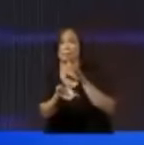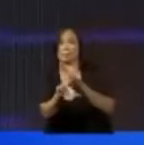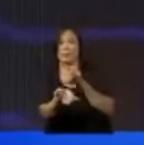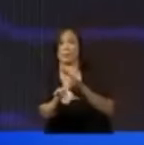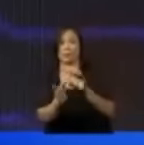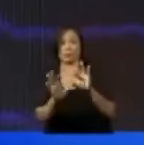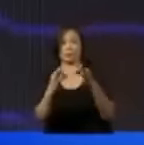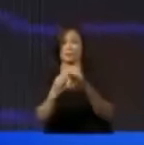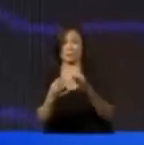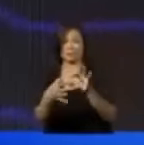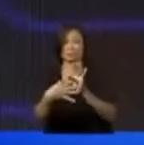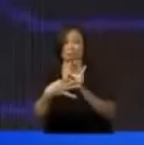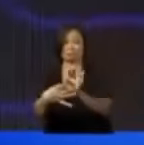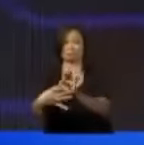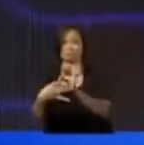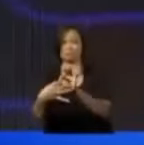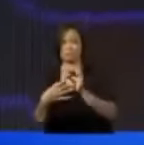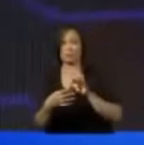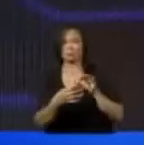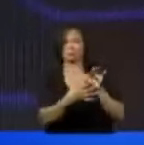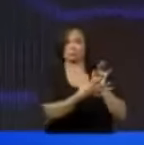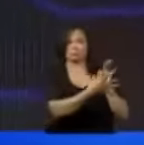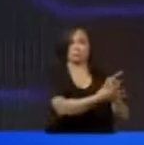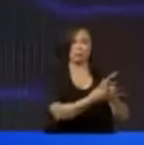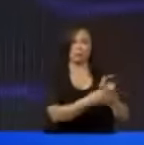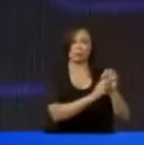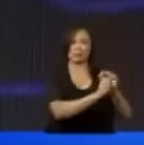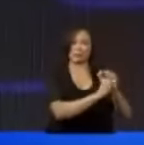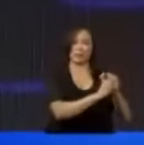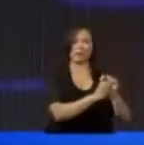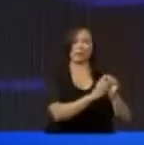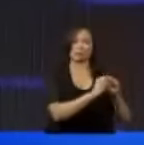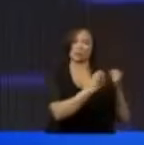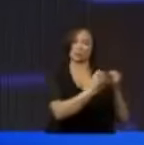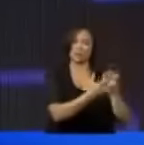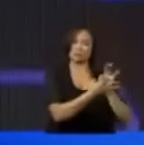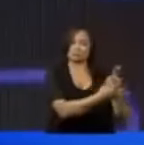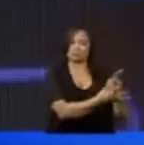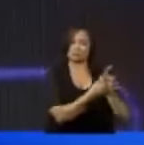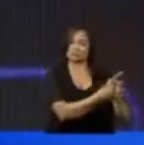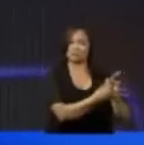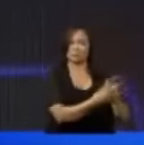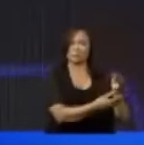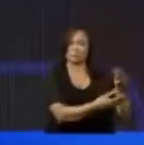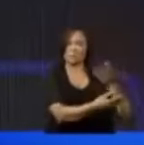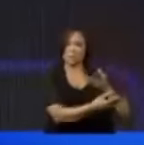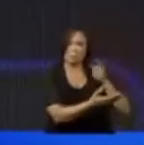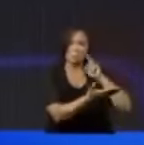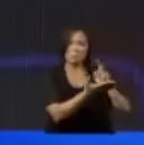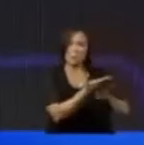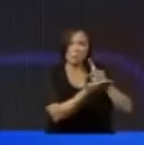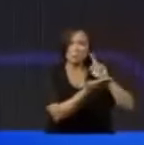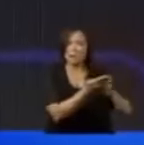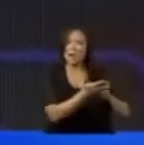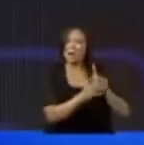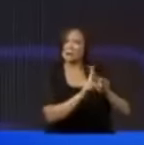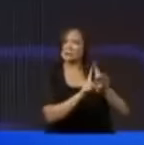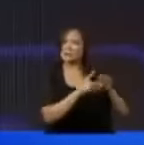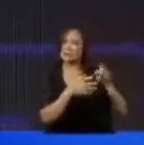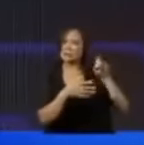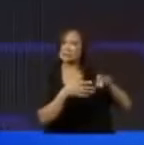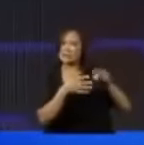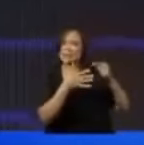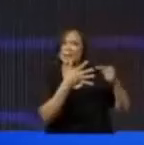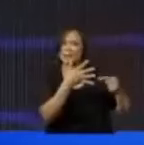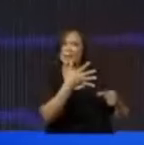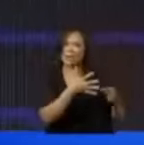familiar. En la medida en que tengamos un trabajador social que está en contacto directo con las familias, podrá detectar los conflictos que pueden existir